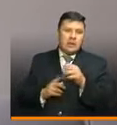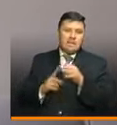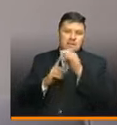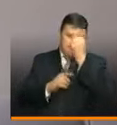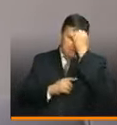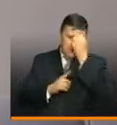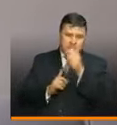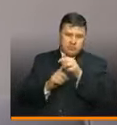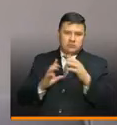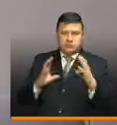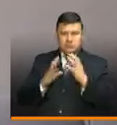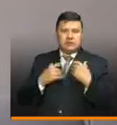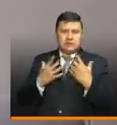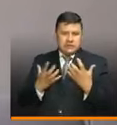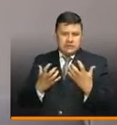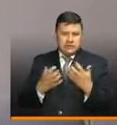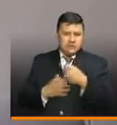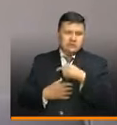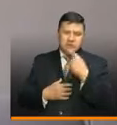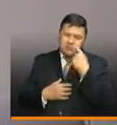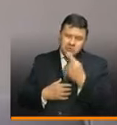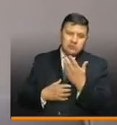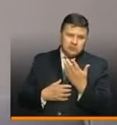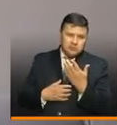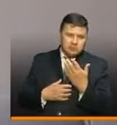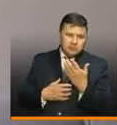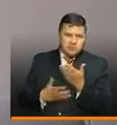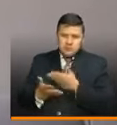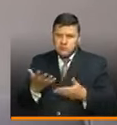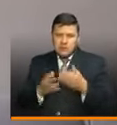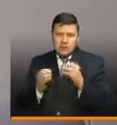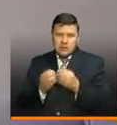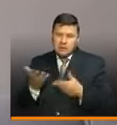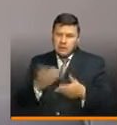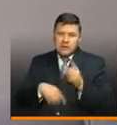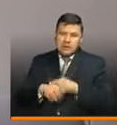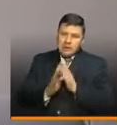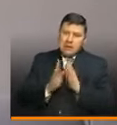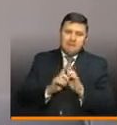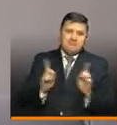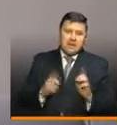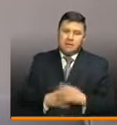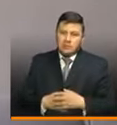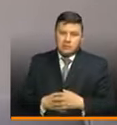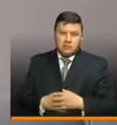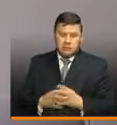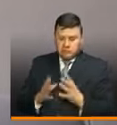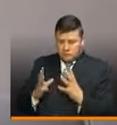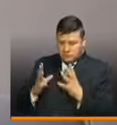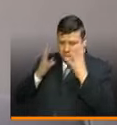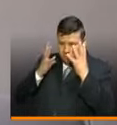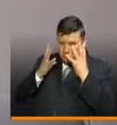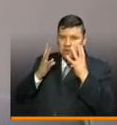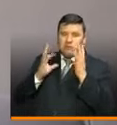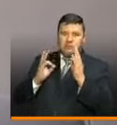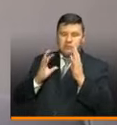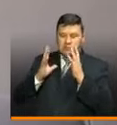pieza que digamos de alguna forma vamos a estar intercambiando cada cierto tiempo, pero la mascarilla